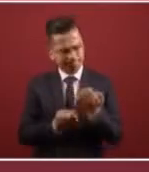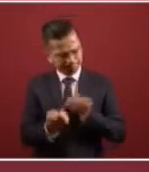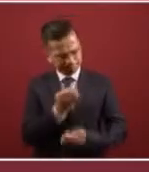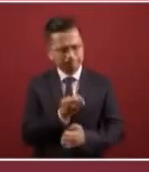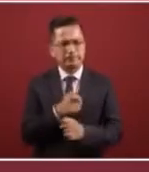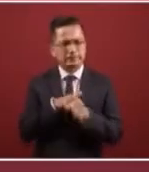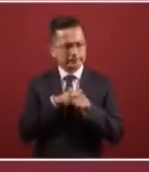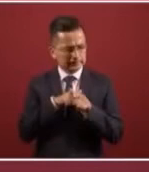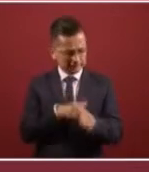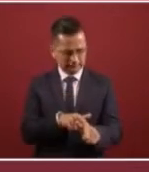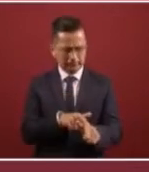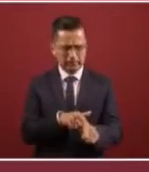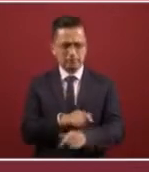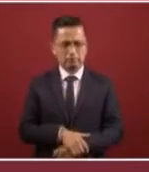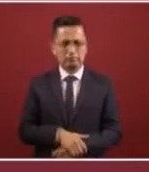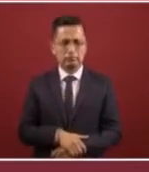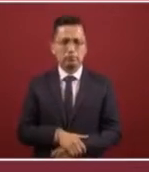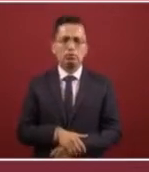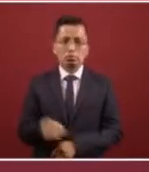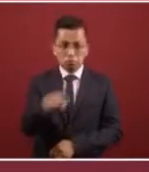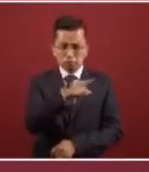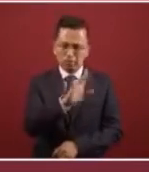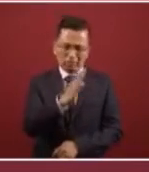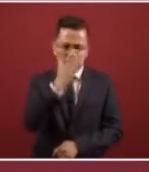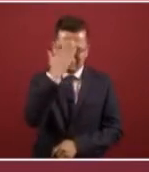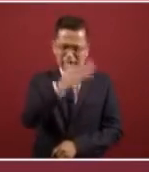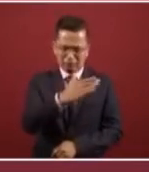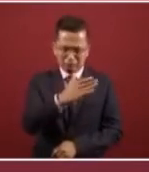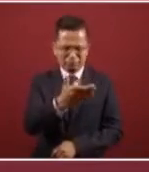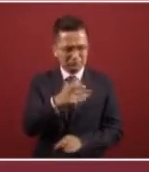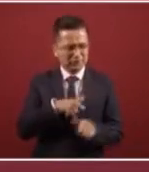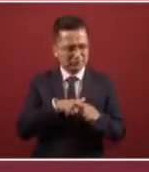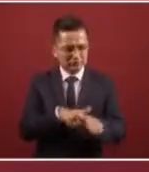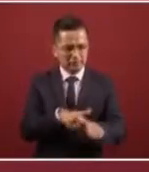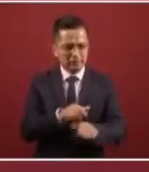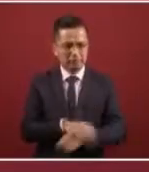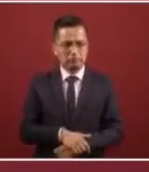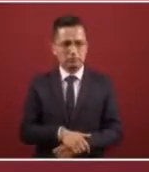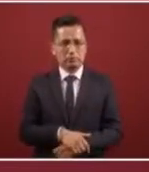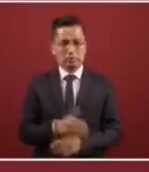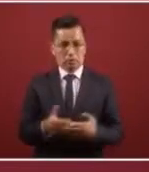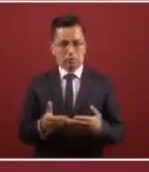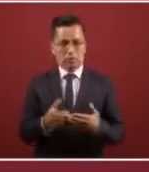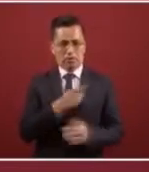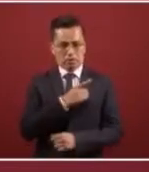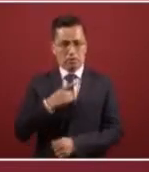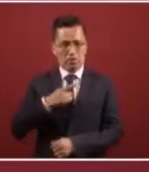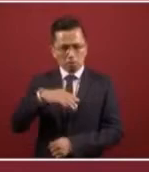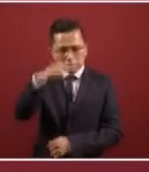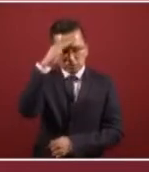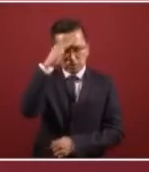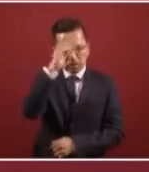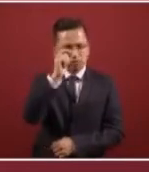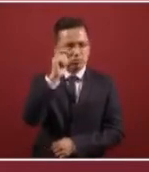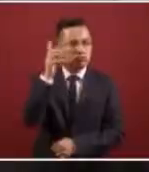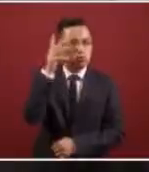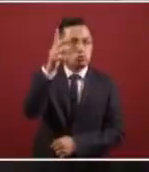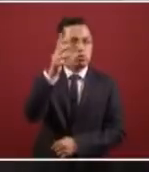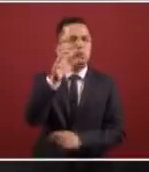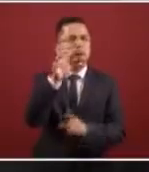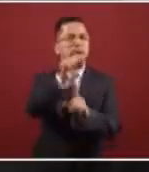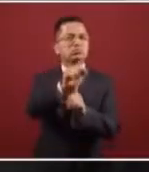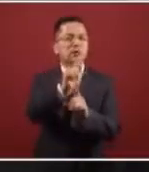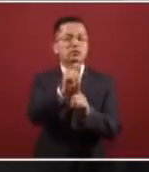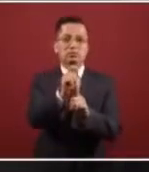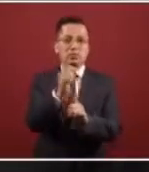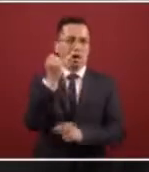lo saben hacer. Hay que pensar ya en Japón. Tenemos